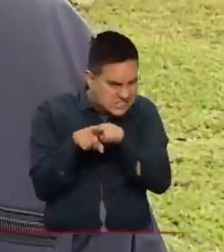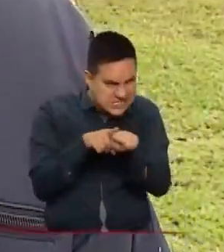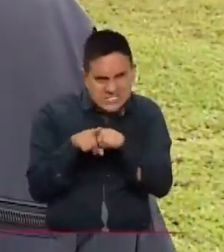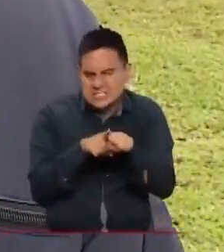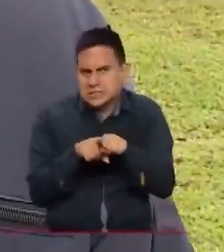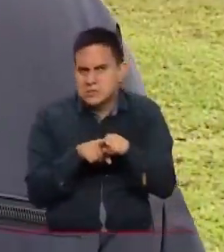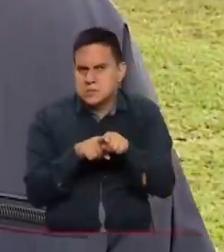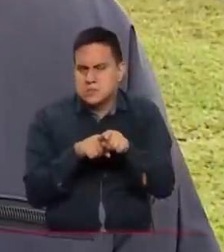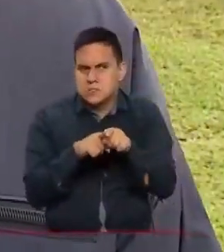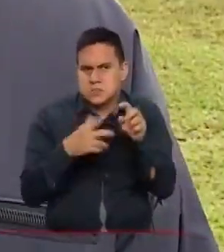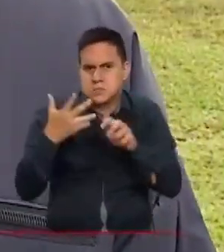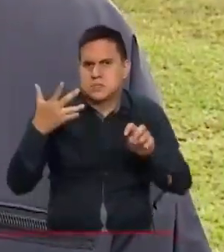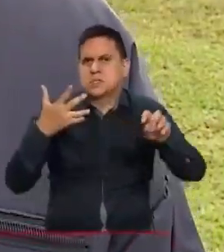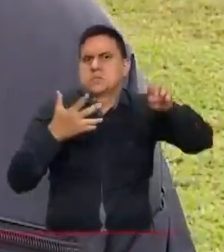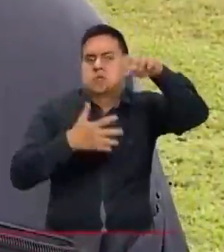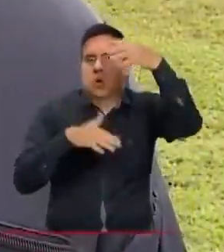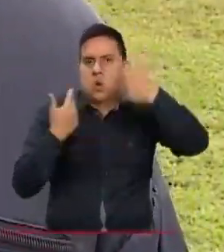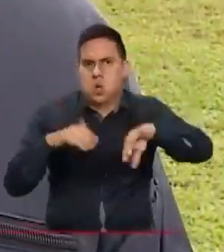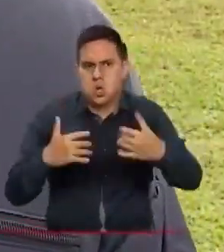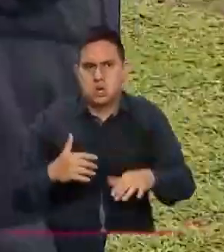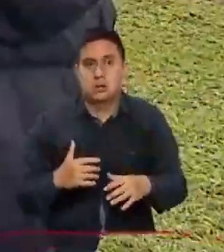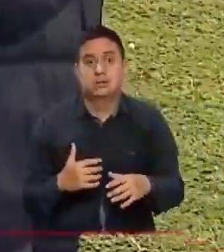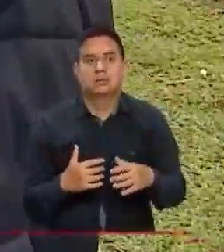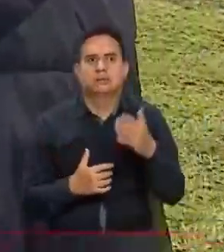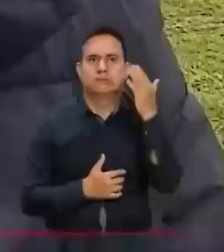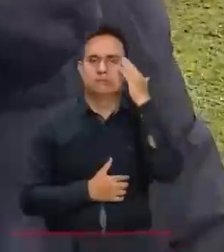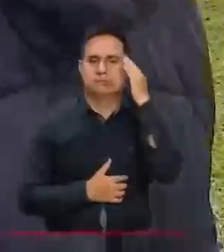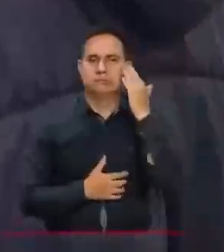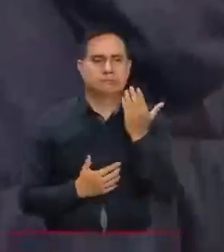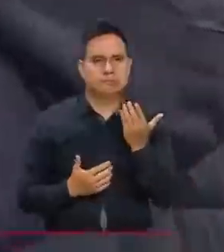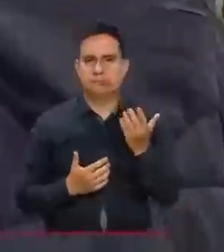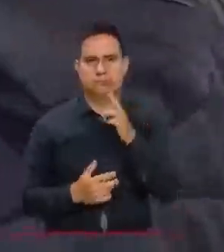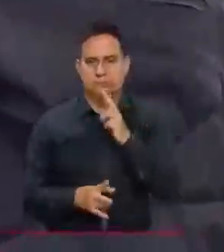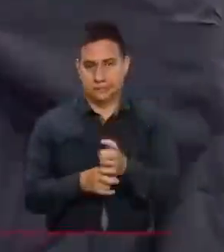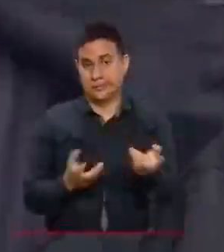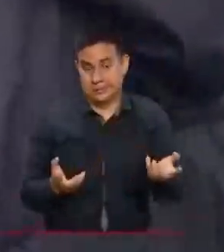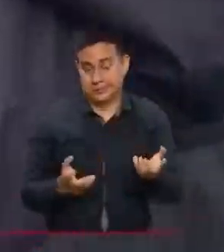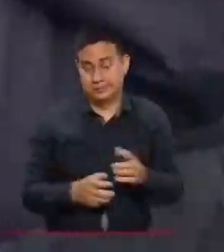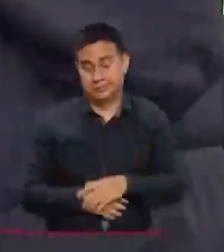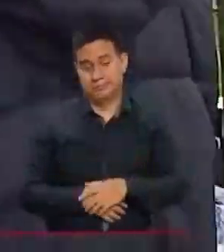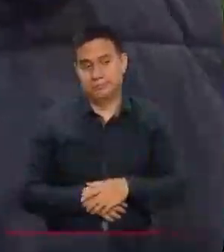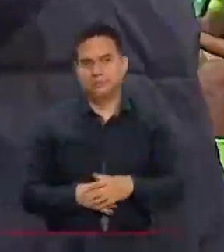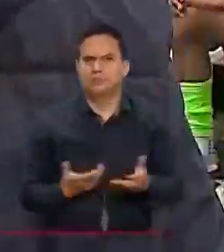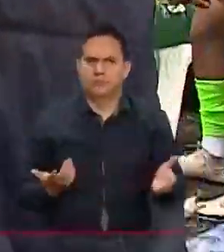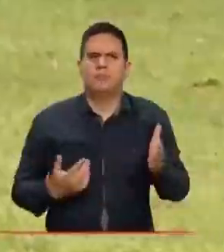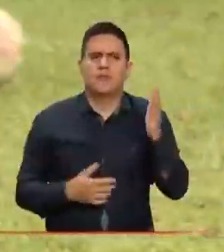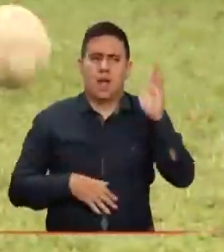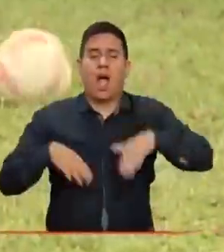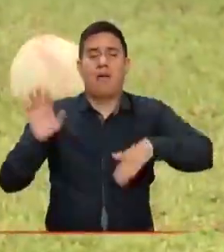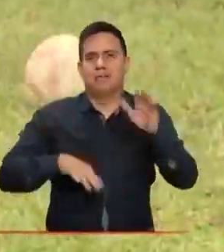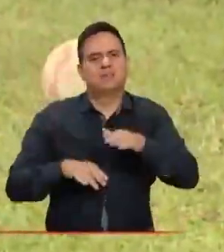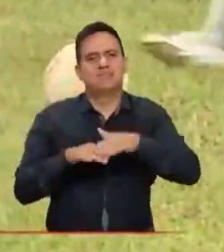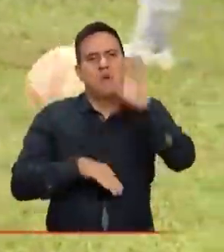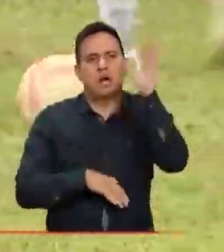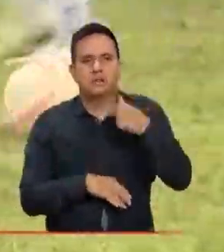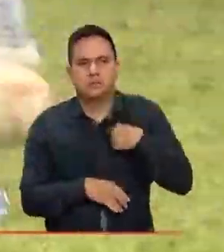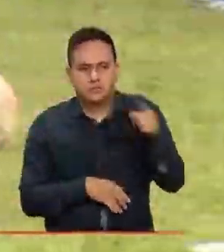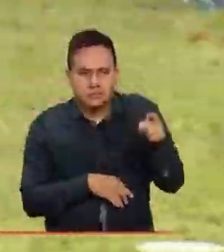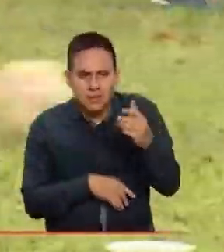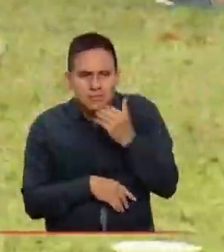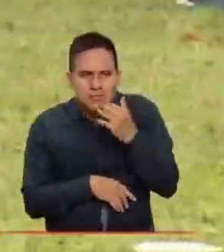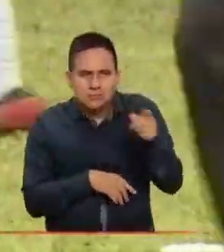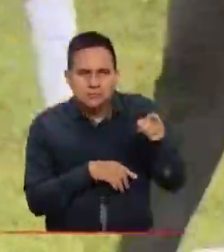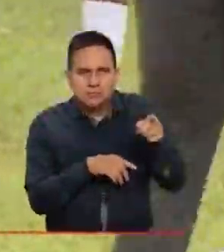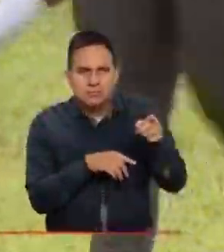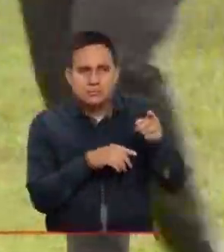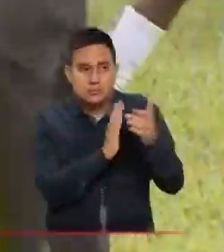jugadores en el espectro y menos posibilidades. Hoy, en muchas ocasiones se prioriza más el atleta que